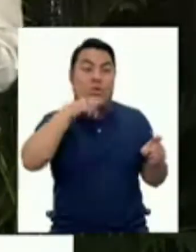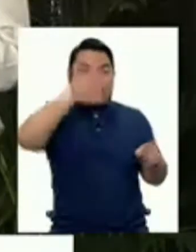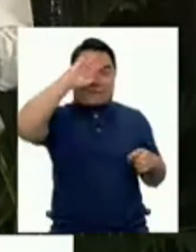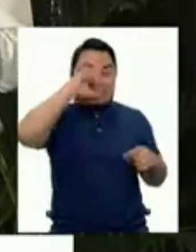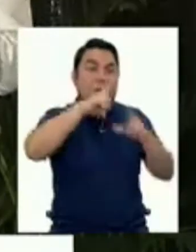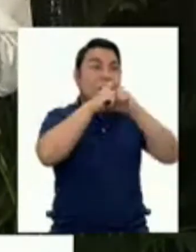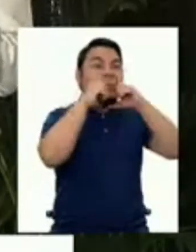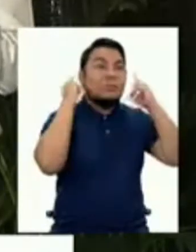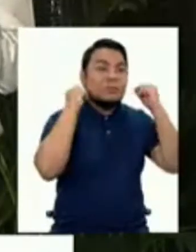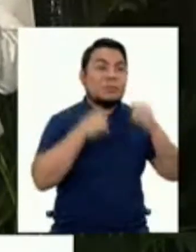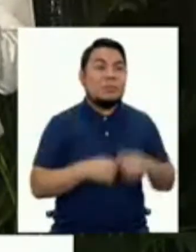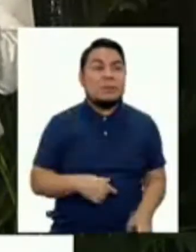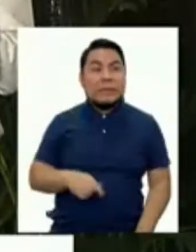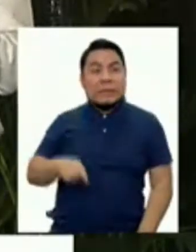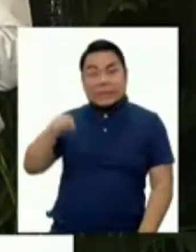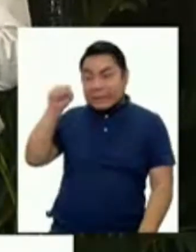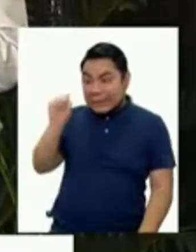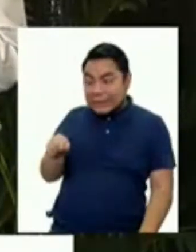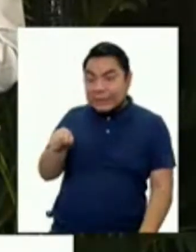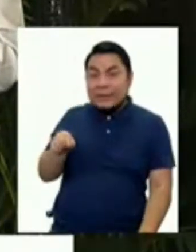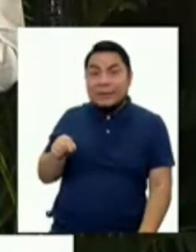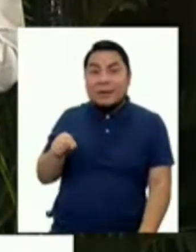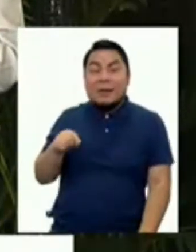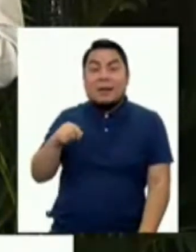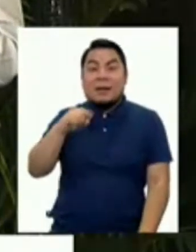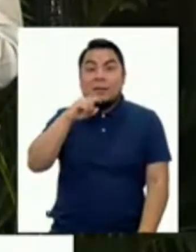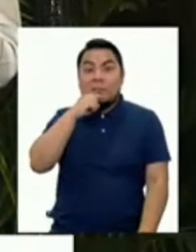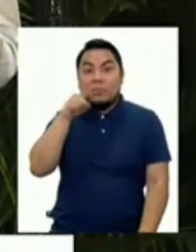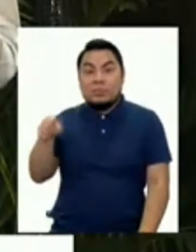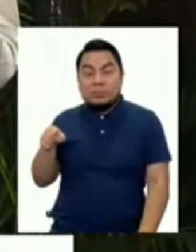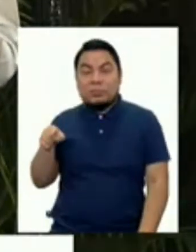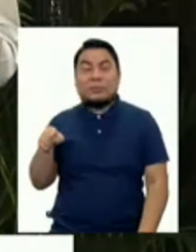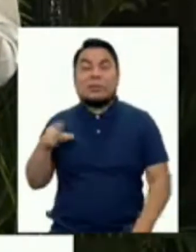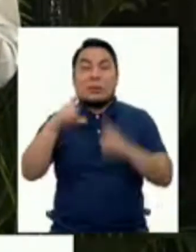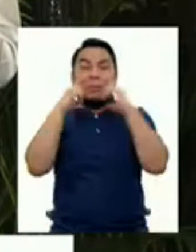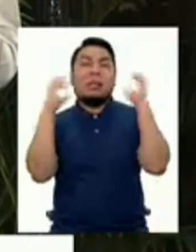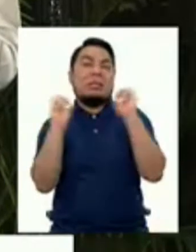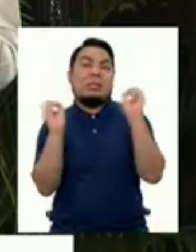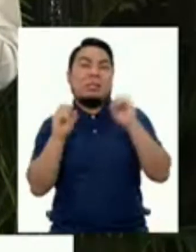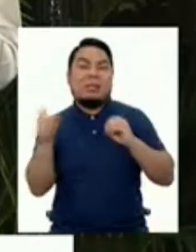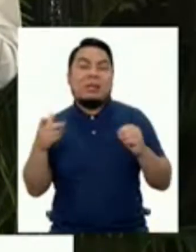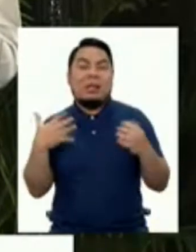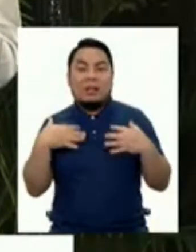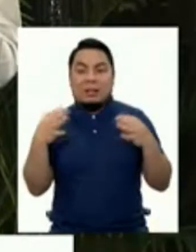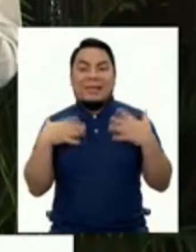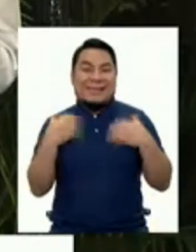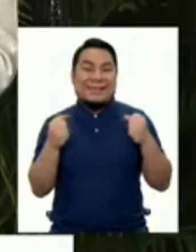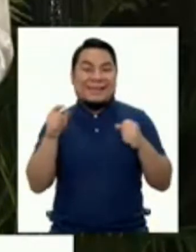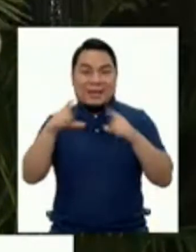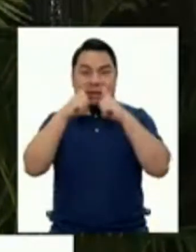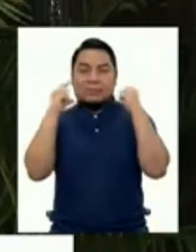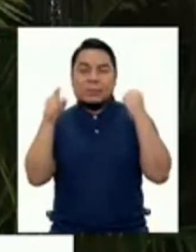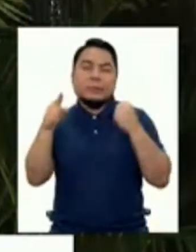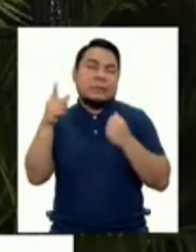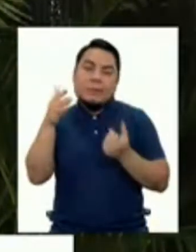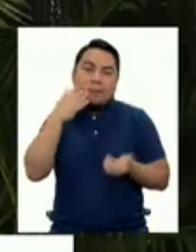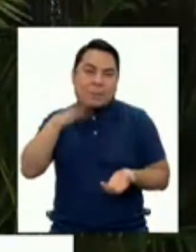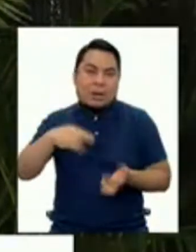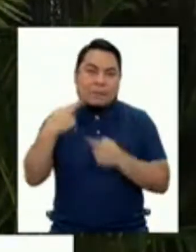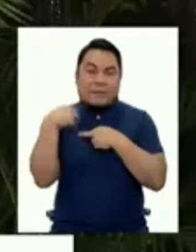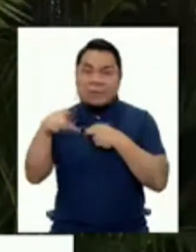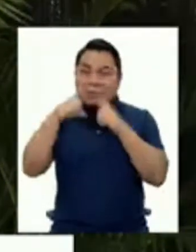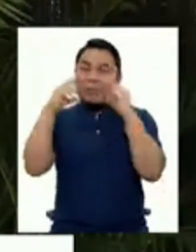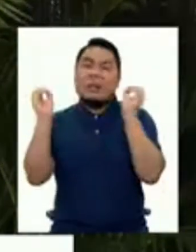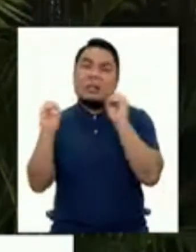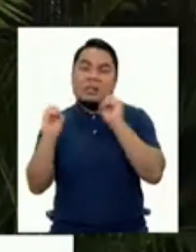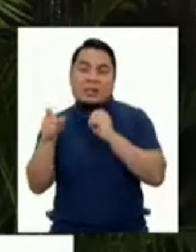Mire, la señora está sin mascarilla, descuidada, ¿no? Porque debería tener mascarilla. Pero el señor